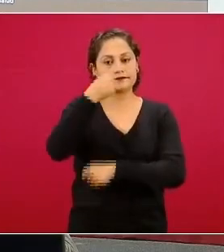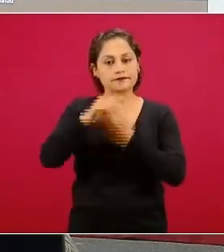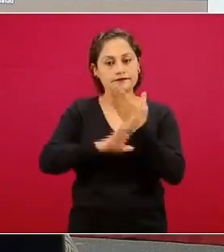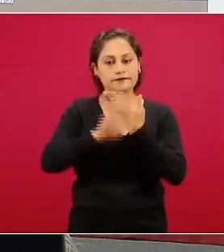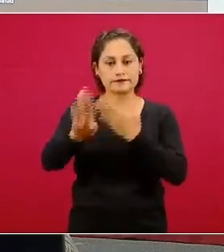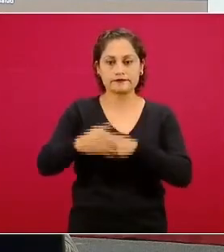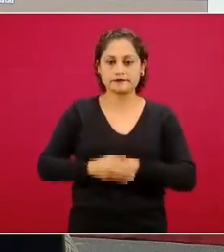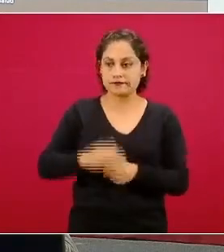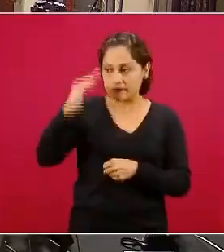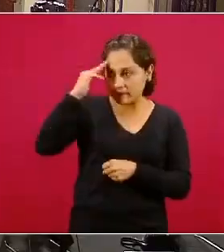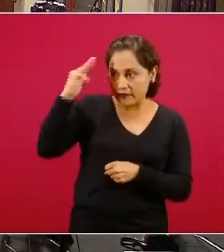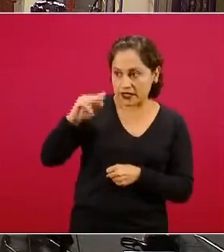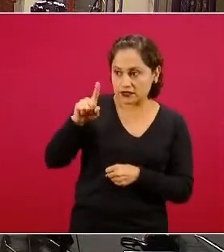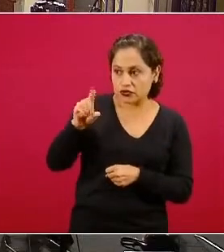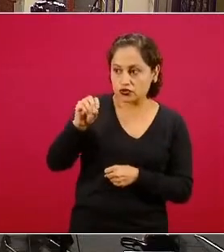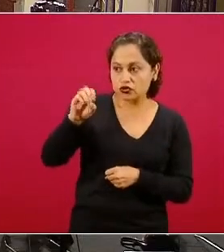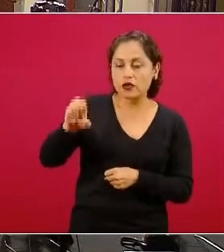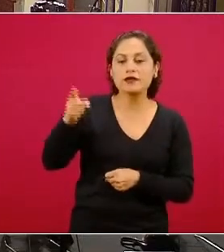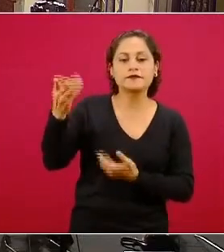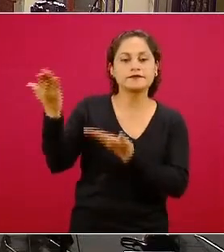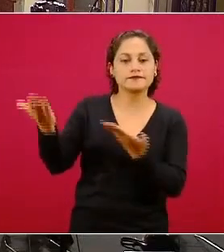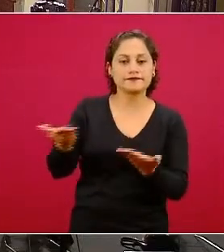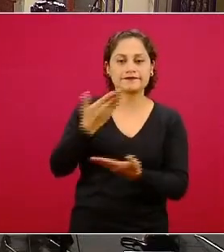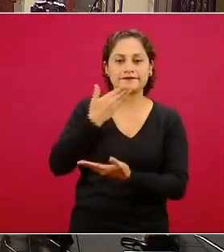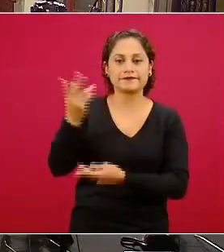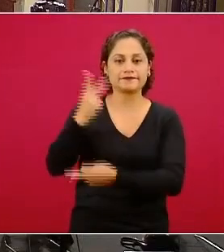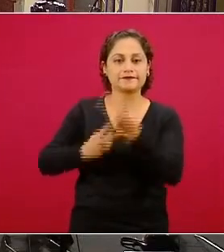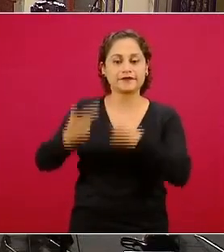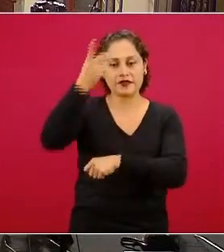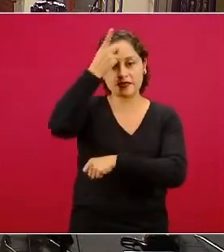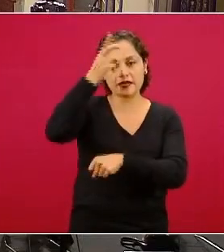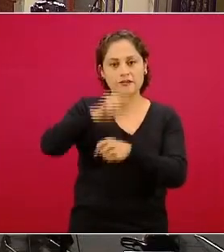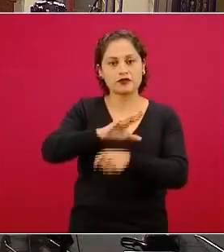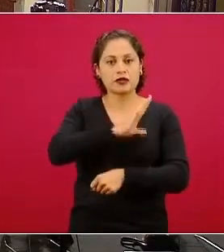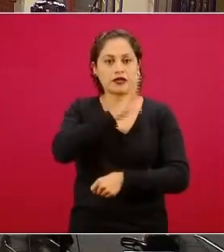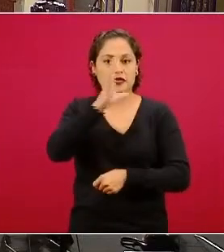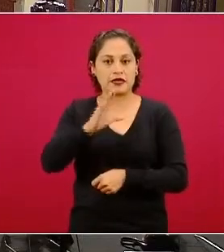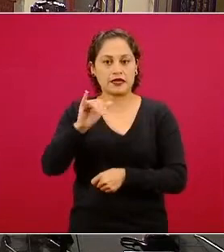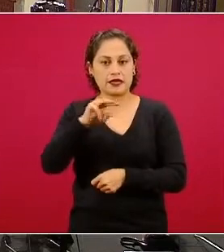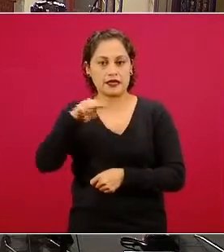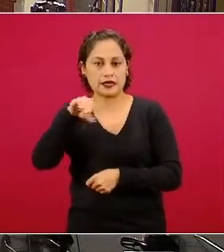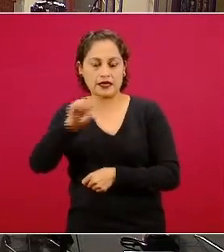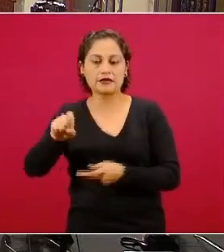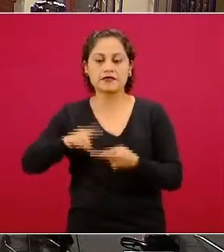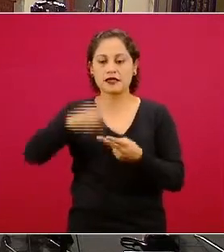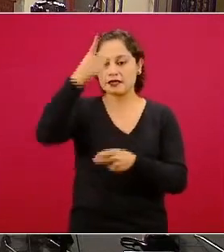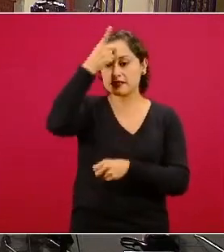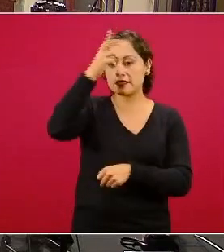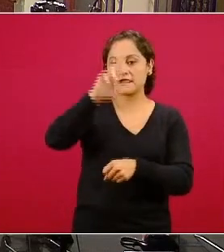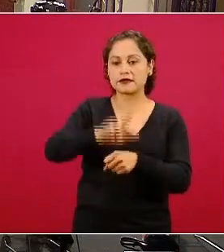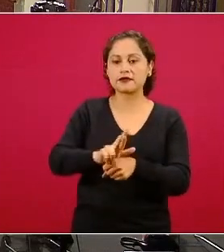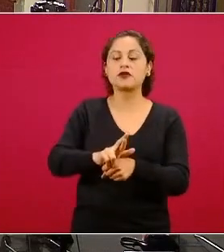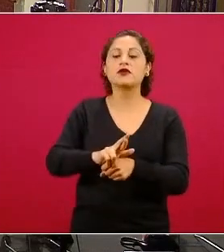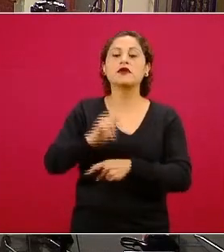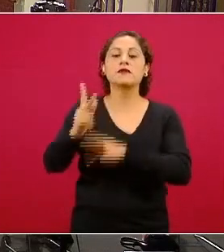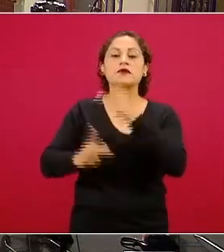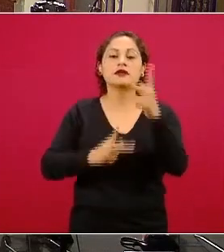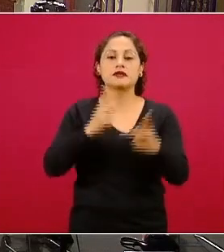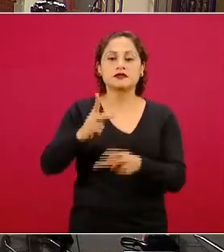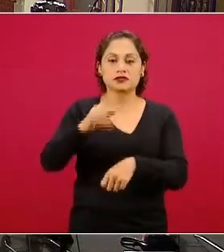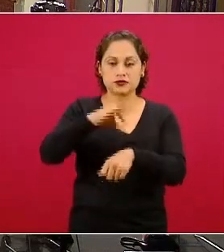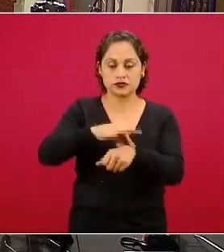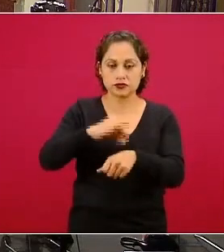Robledo, bienvenido, el director general del Instituto Mexicano del Seguro Social y el director de prestaciones médicas, el doctor Víctor Hugo